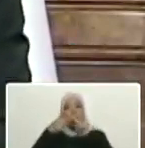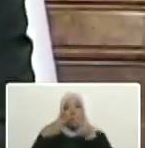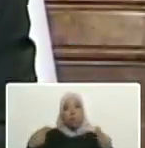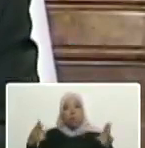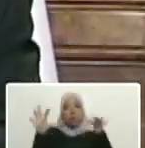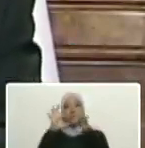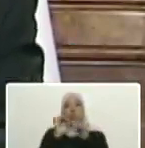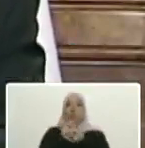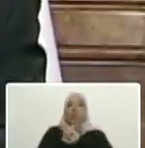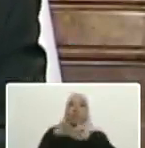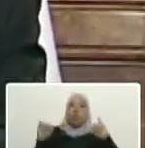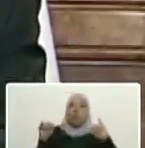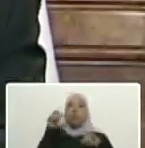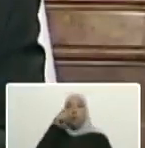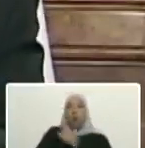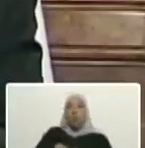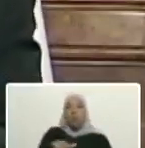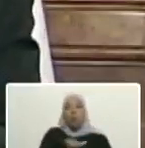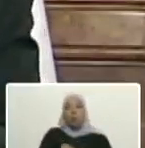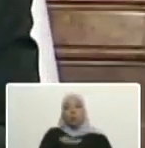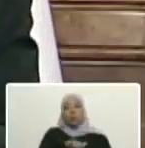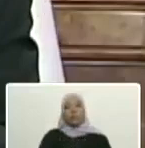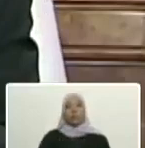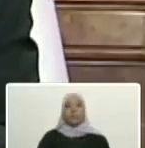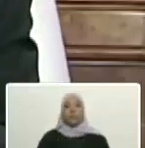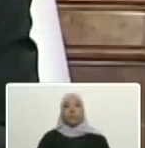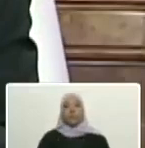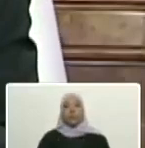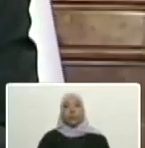la autodeterminación. El pueblo saharaui